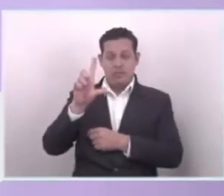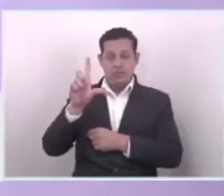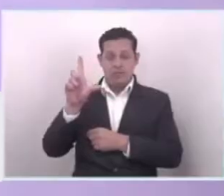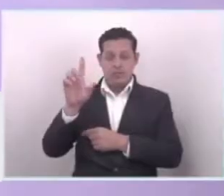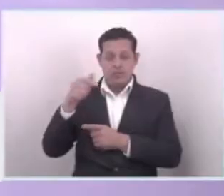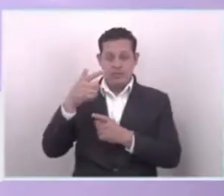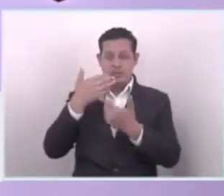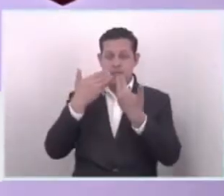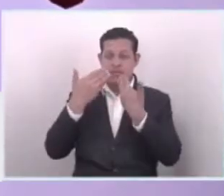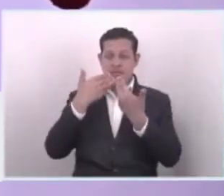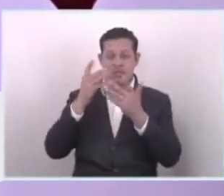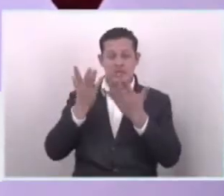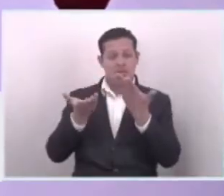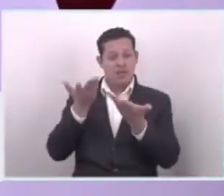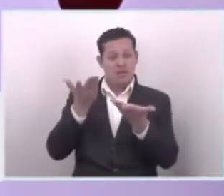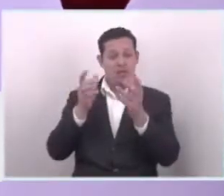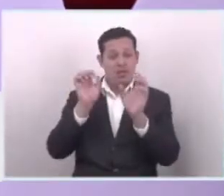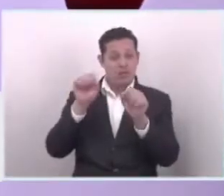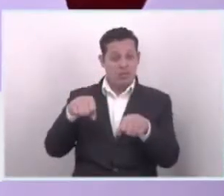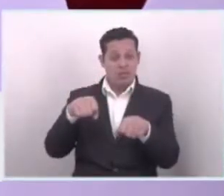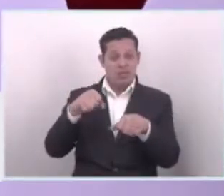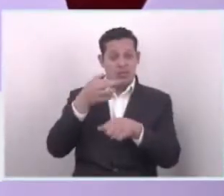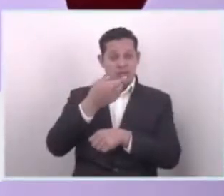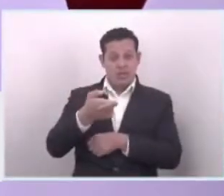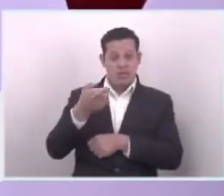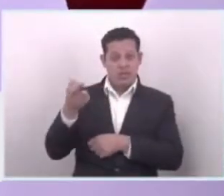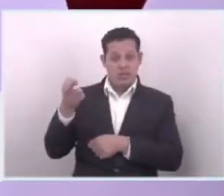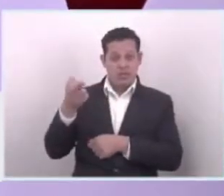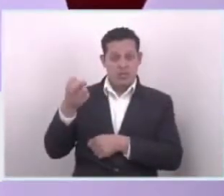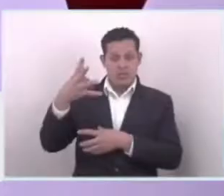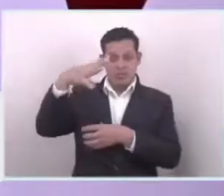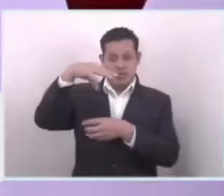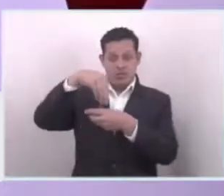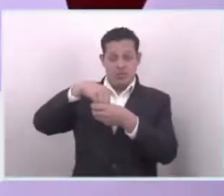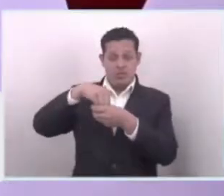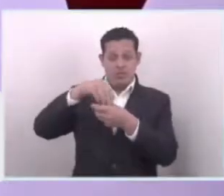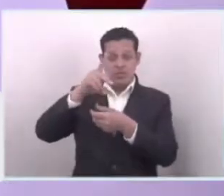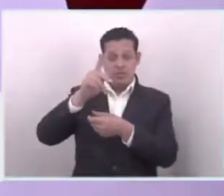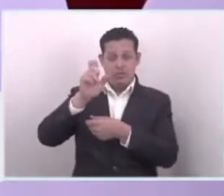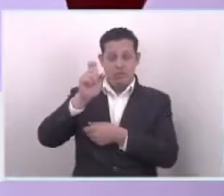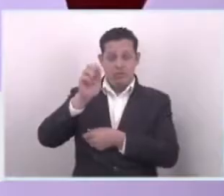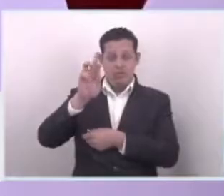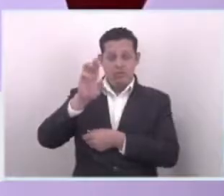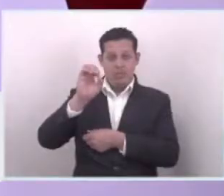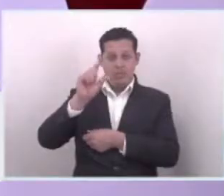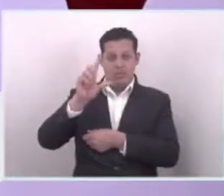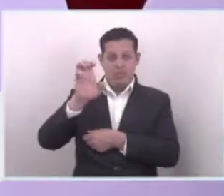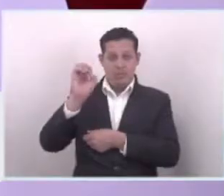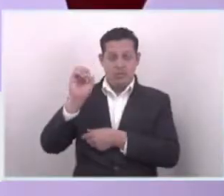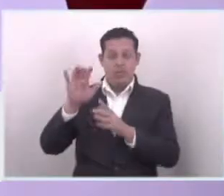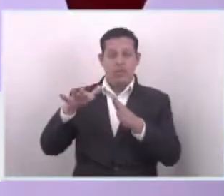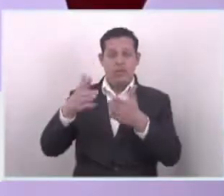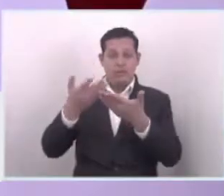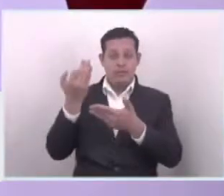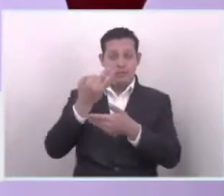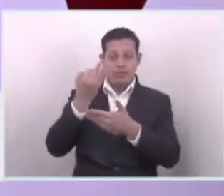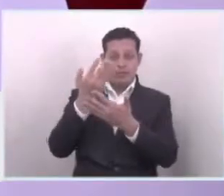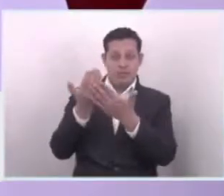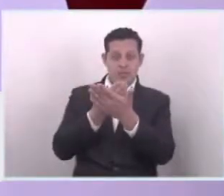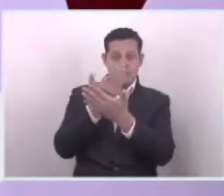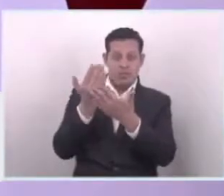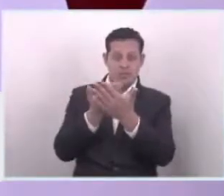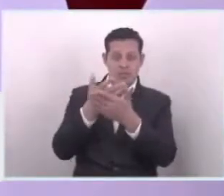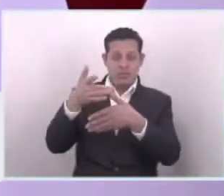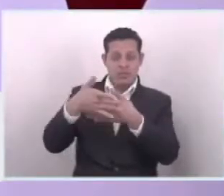Tenemos indicios de que pudiese tener recursos en petróleo. Entonces, pero para esto se necesita hacer